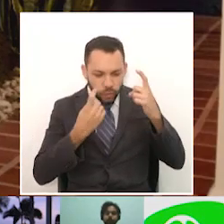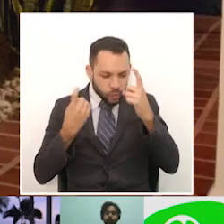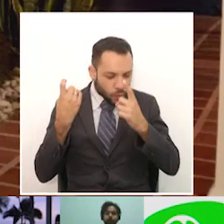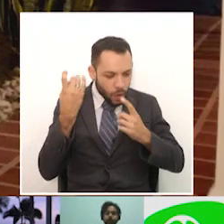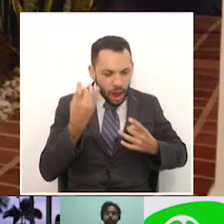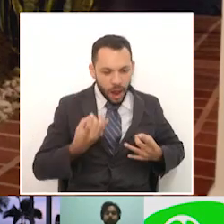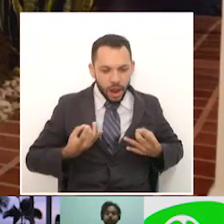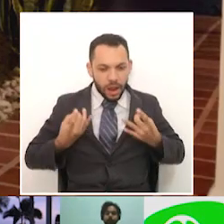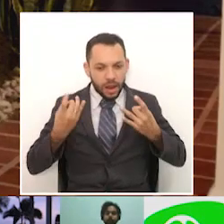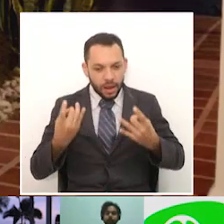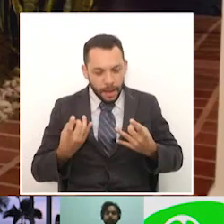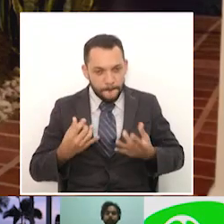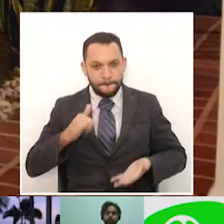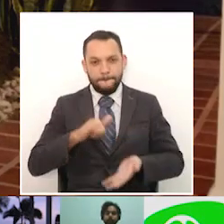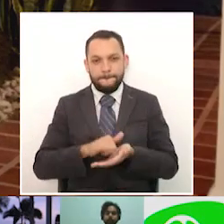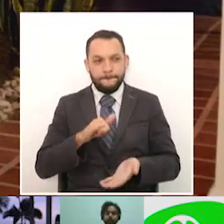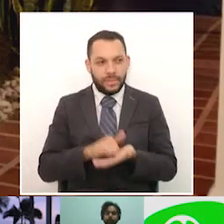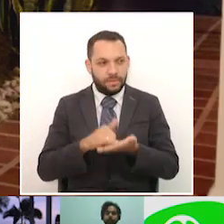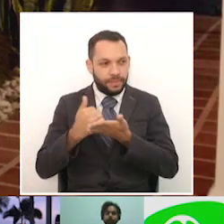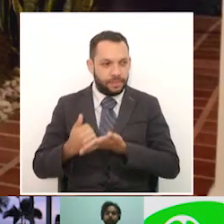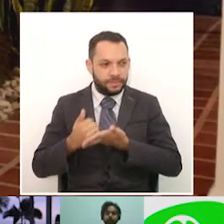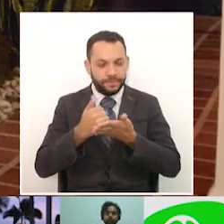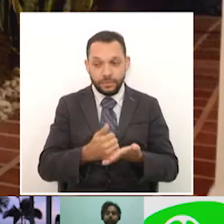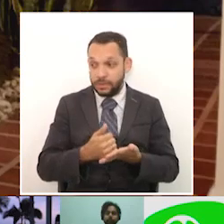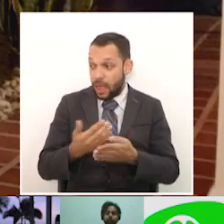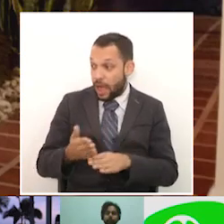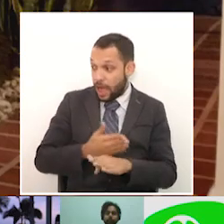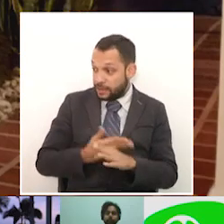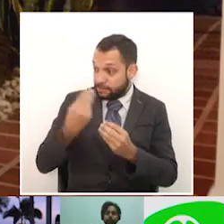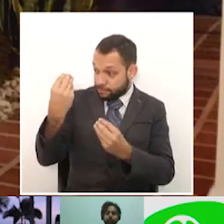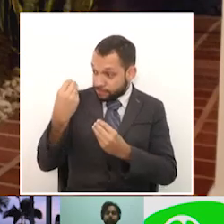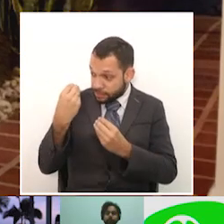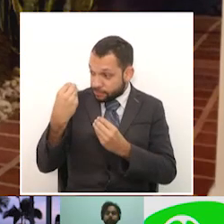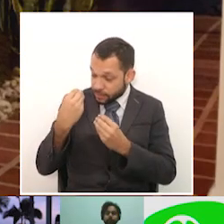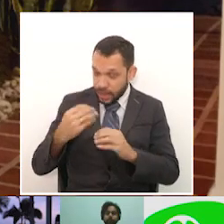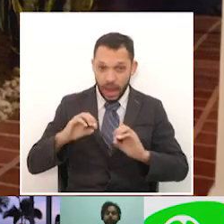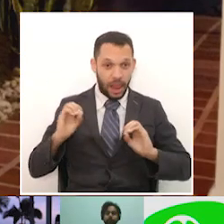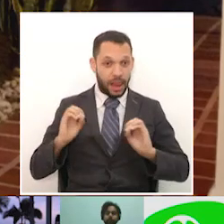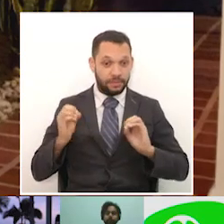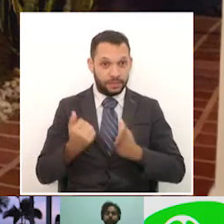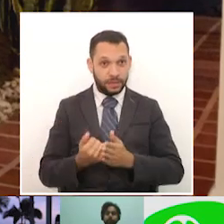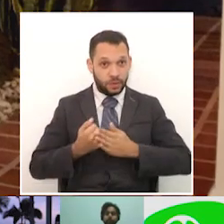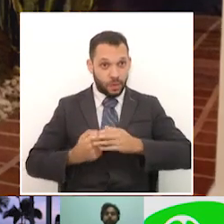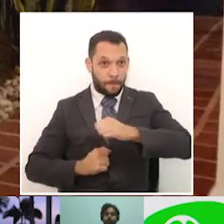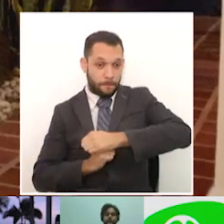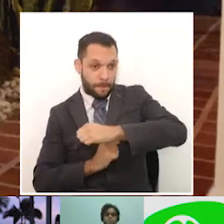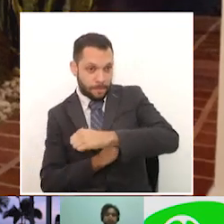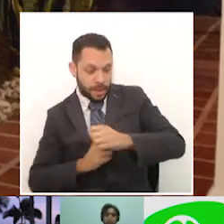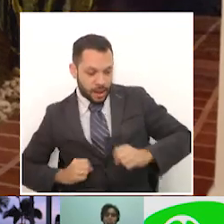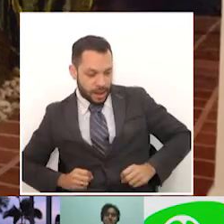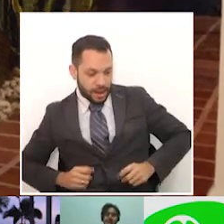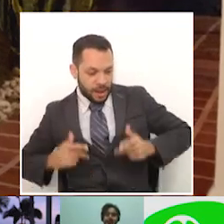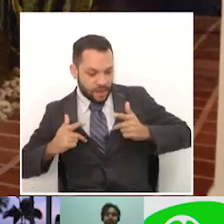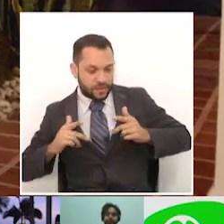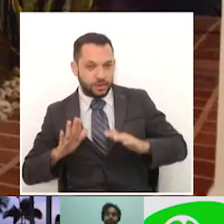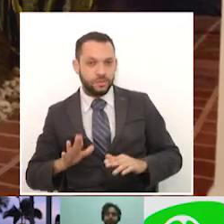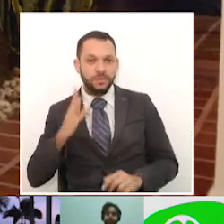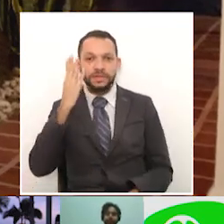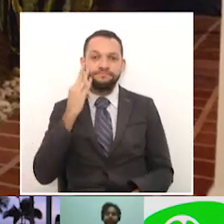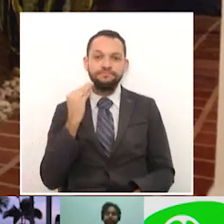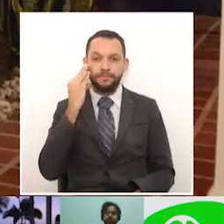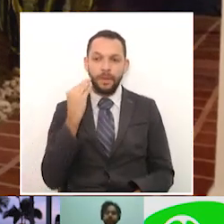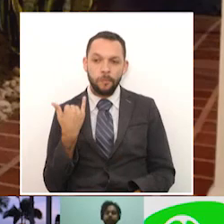relajación, pero esto tampoco nos lo enseñan. Y es parte fundamental de nuestra vida. Vivir la experiencia de